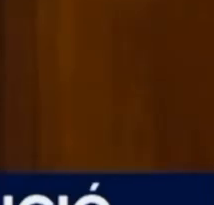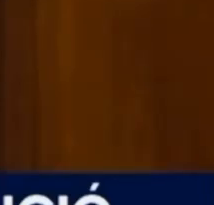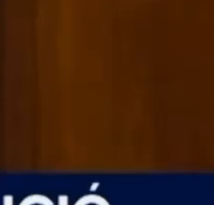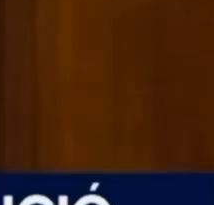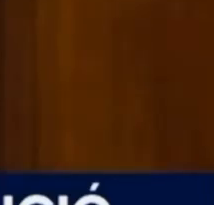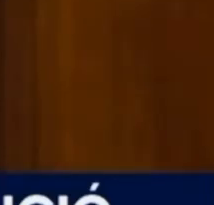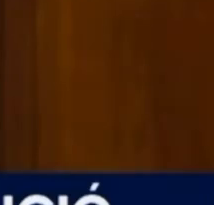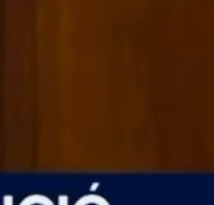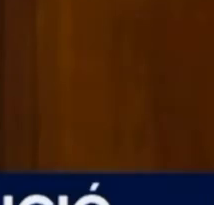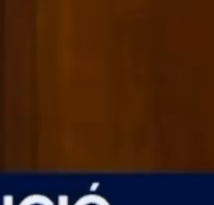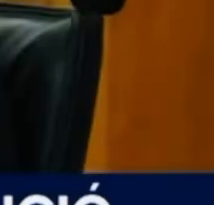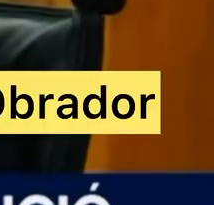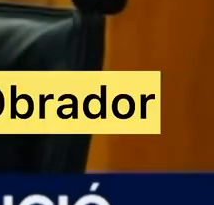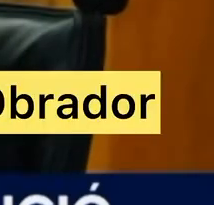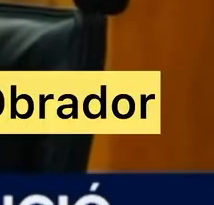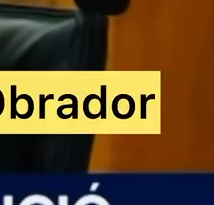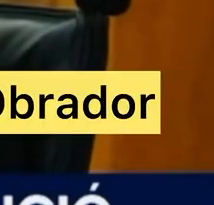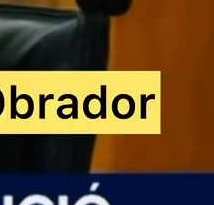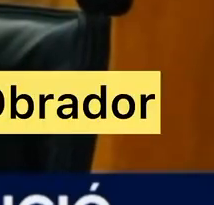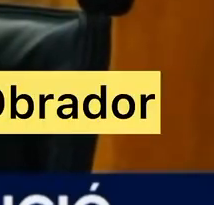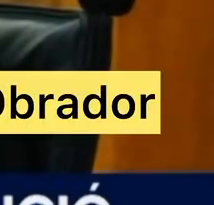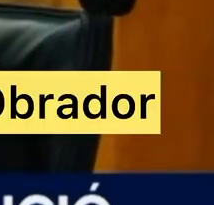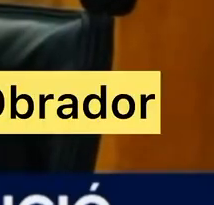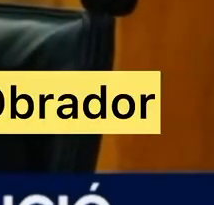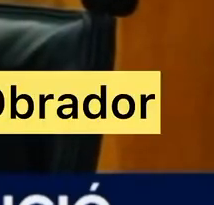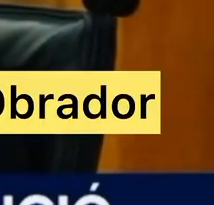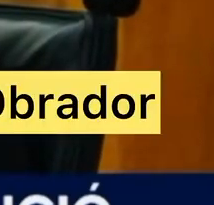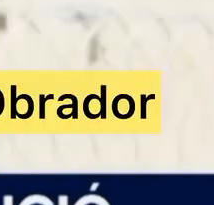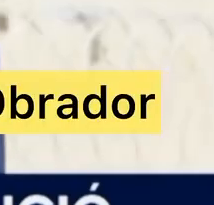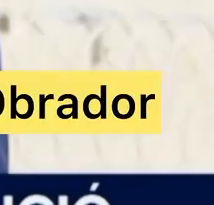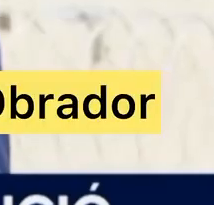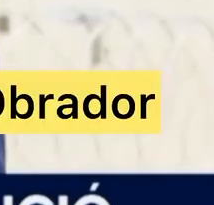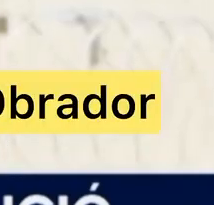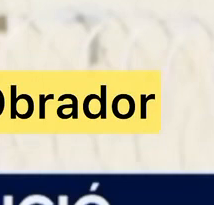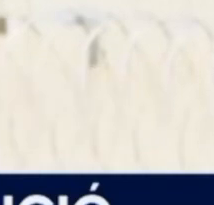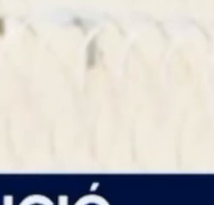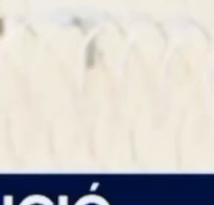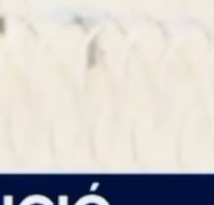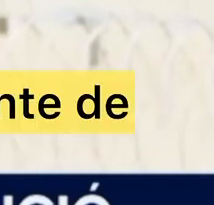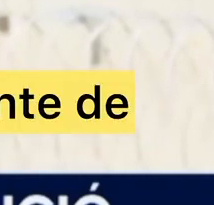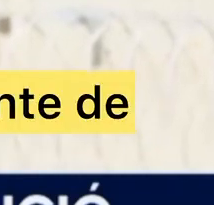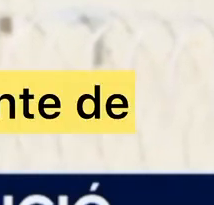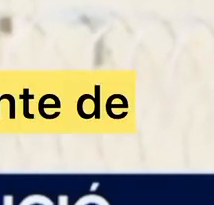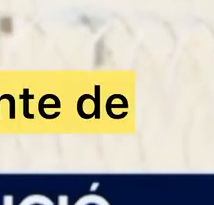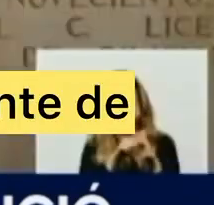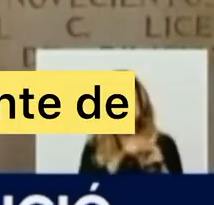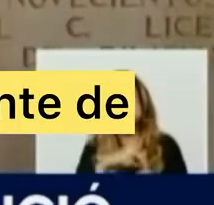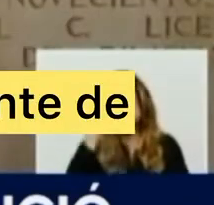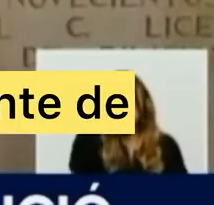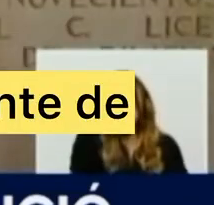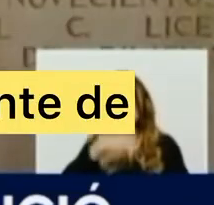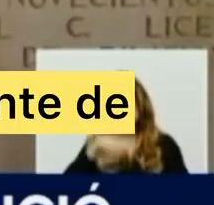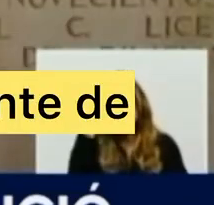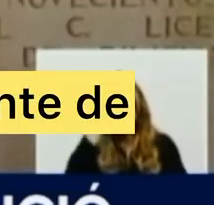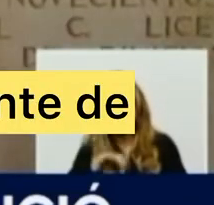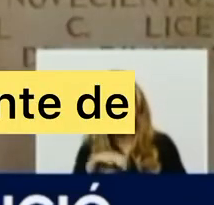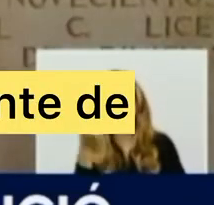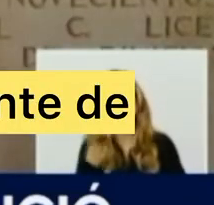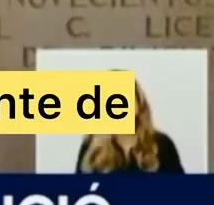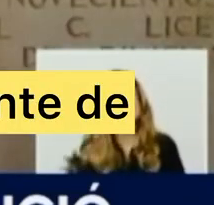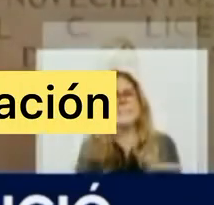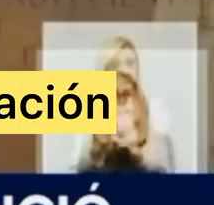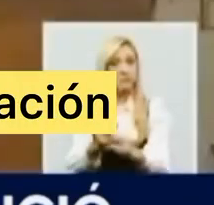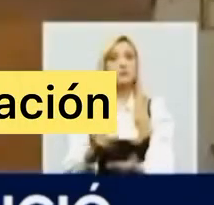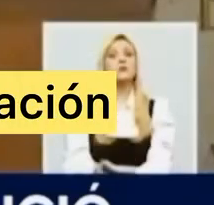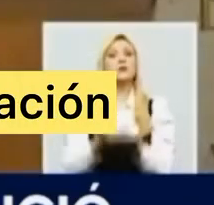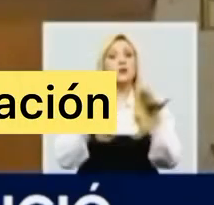postura? Bueno, ya sabemos que Saldívar después se alió a López Obrador. Ya sabemos que Saldívar fue